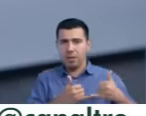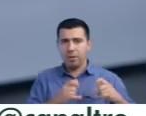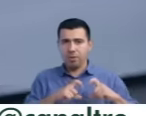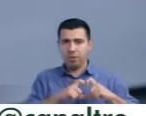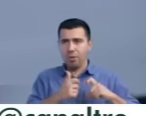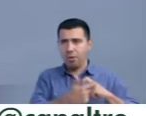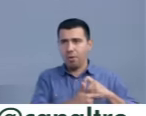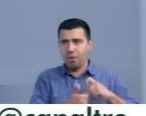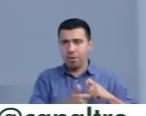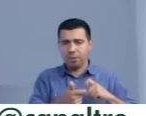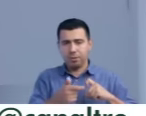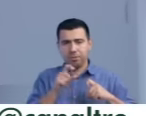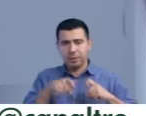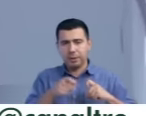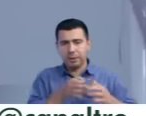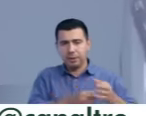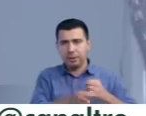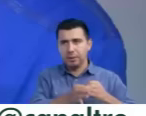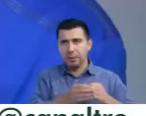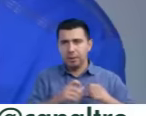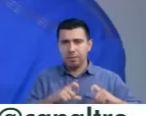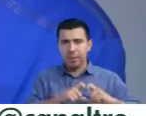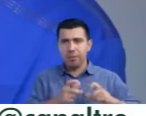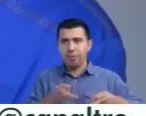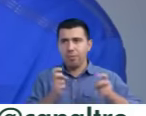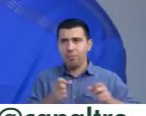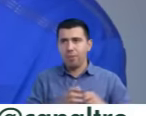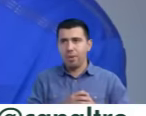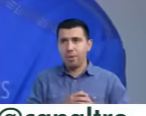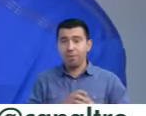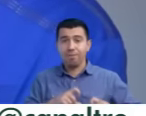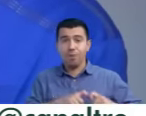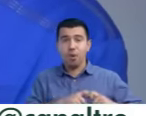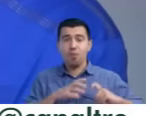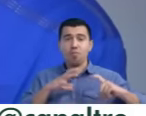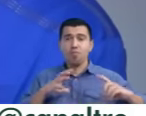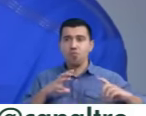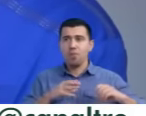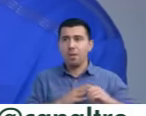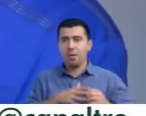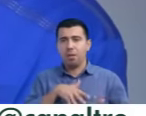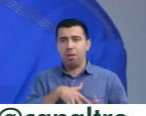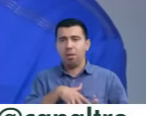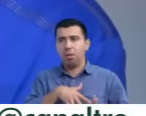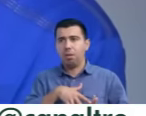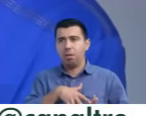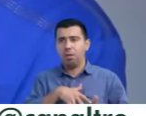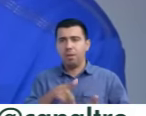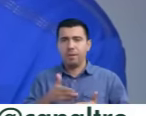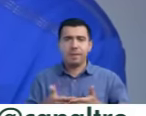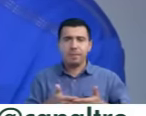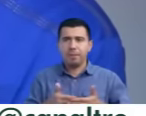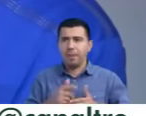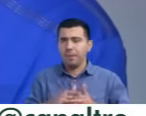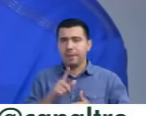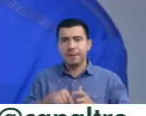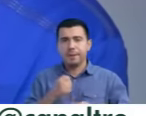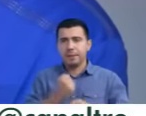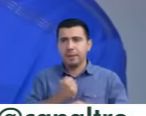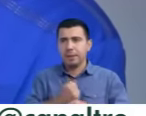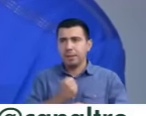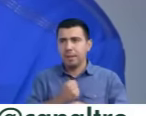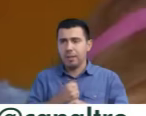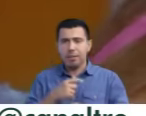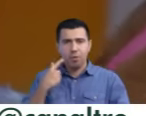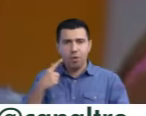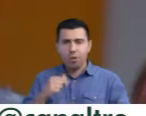sobrevivir un trasplante de corazón el corazón está muy grande y está muy débil para ejerc el trabajo que tiene que ser día a